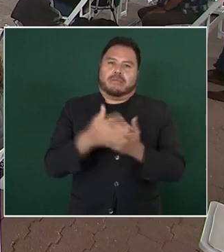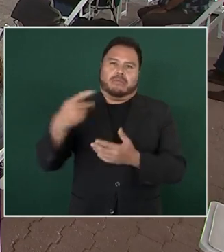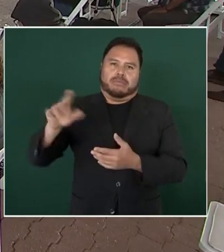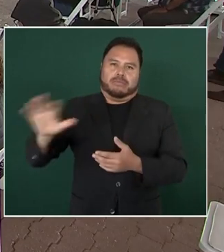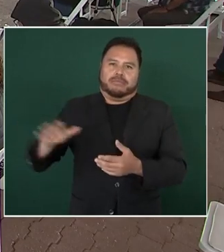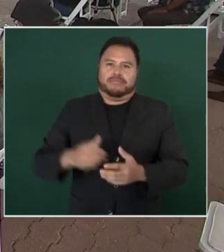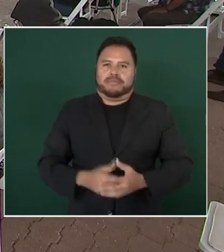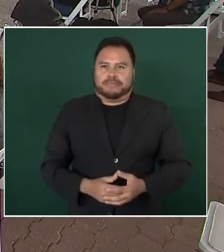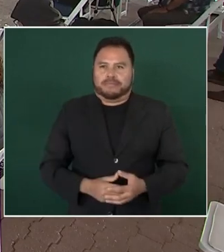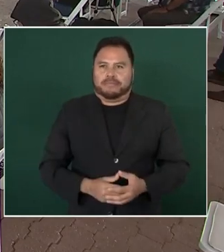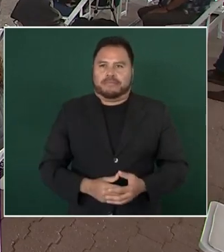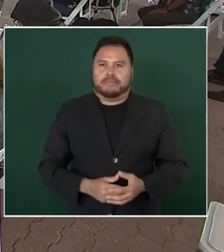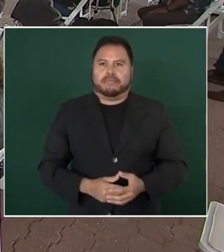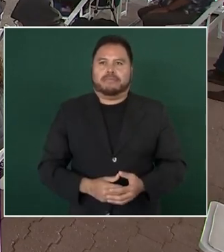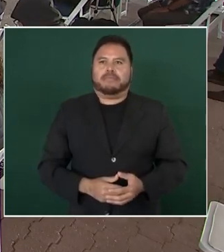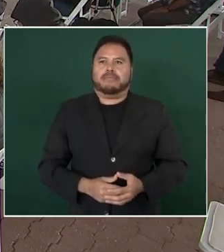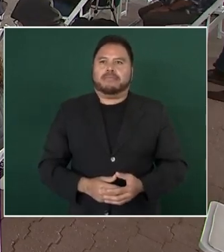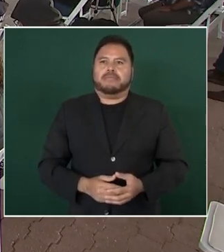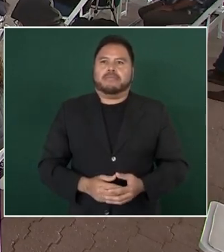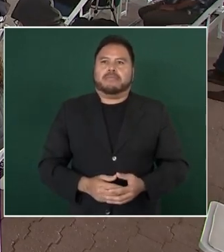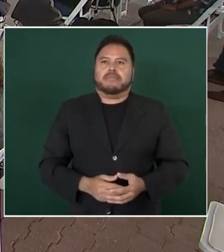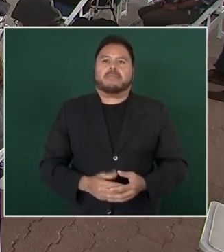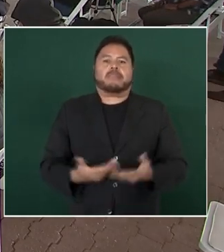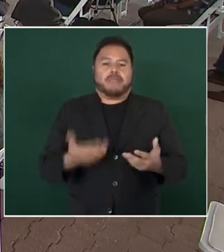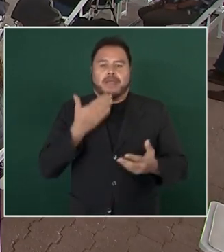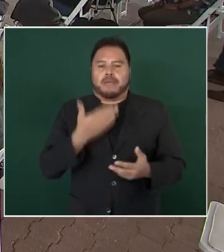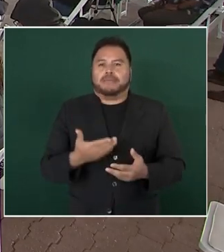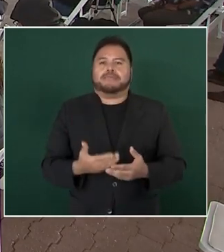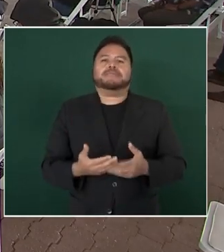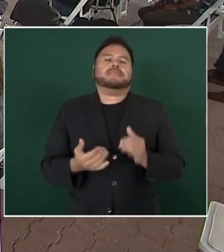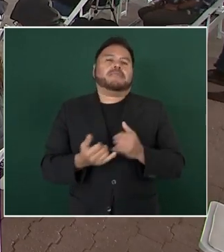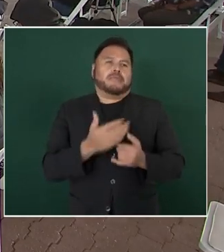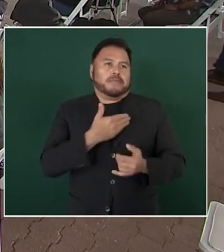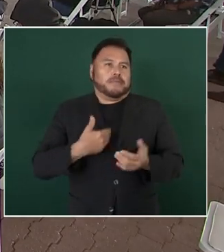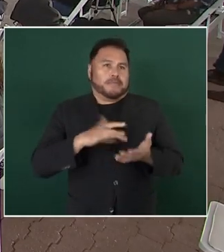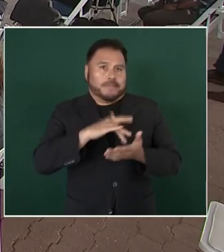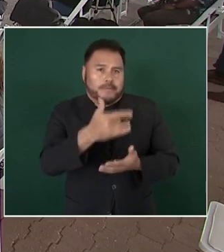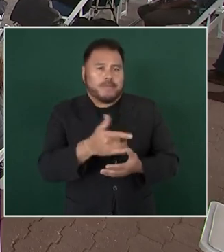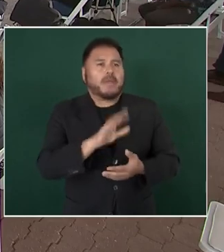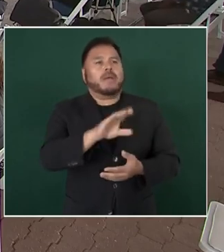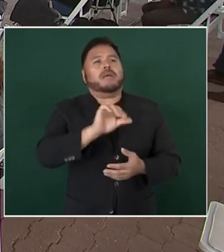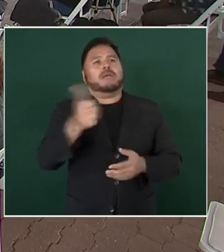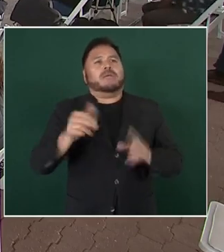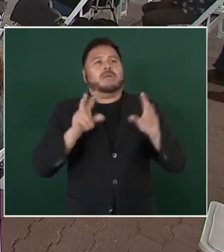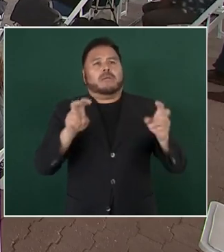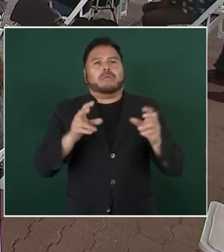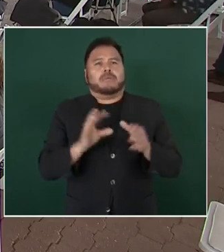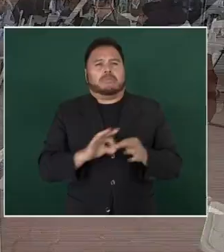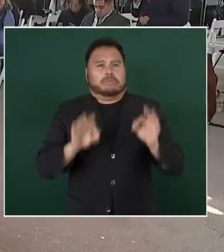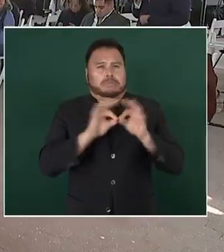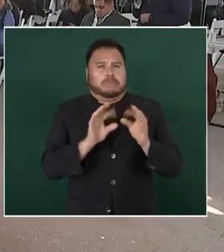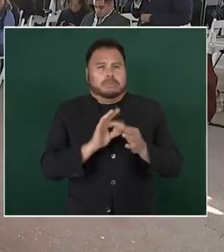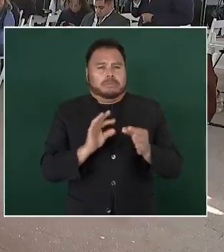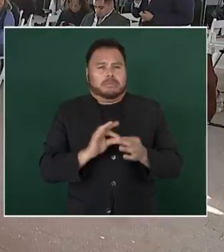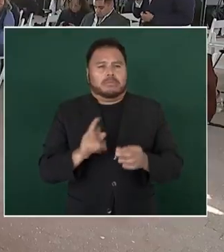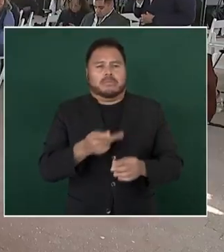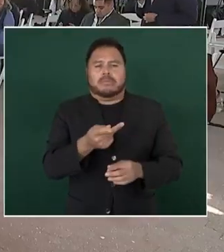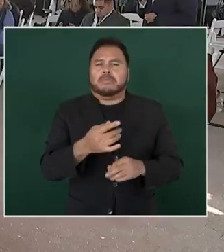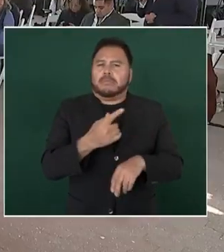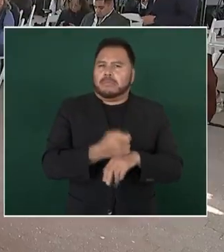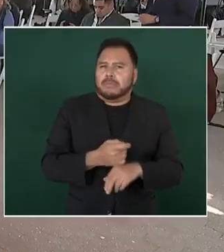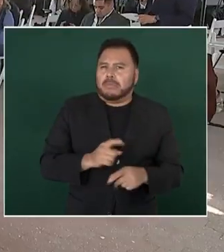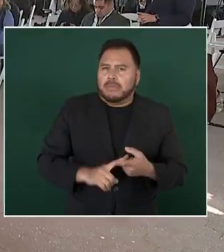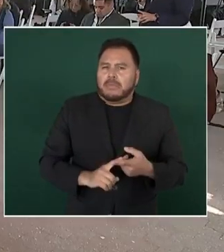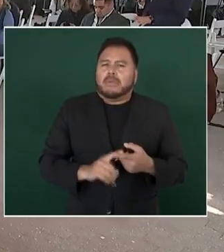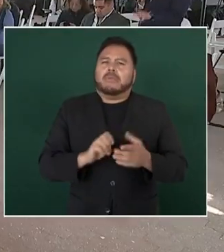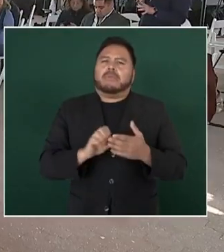Gracias, presidente. En otro tema, y aprovechando la presencia del Gabinete de Seguridad, dos puntos muy, muy básicos. El primero es